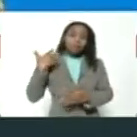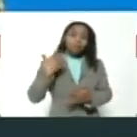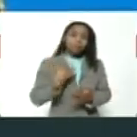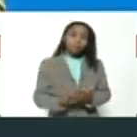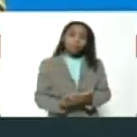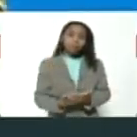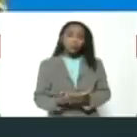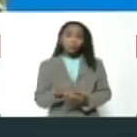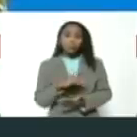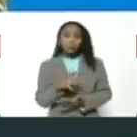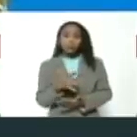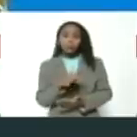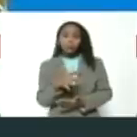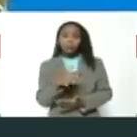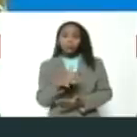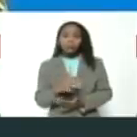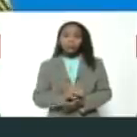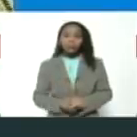prácticamente